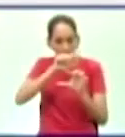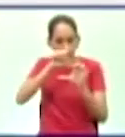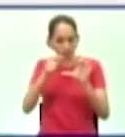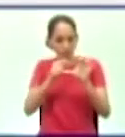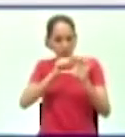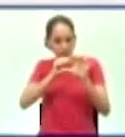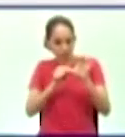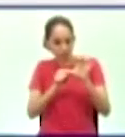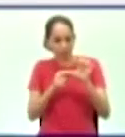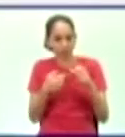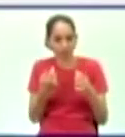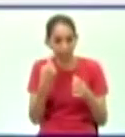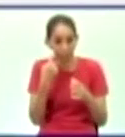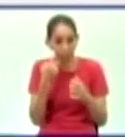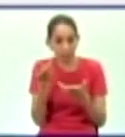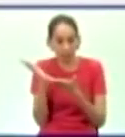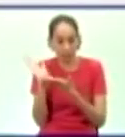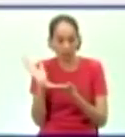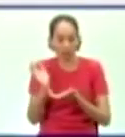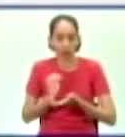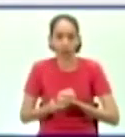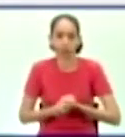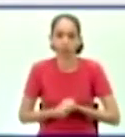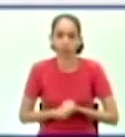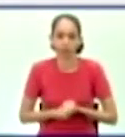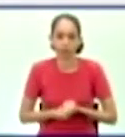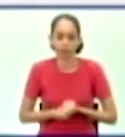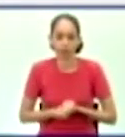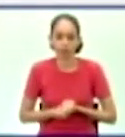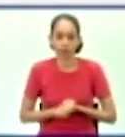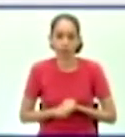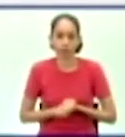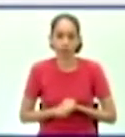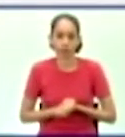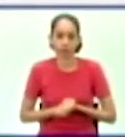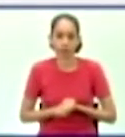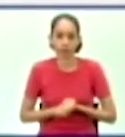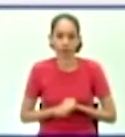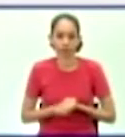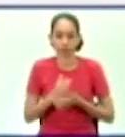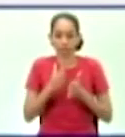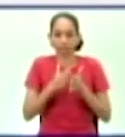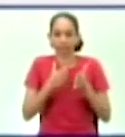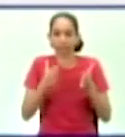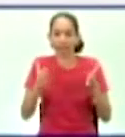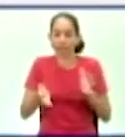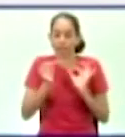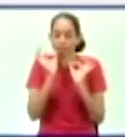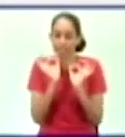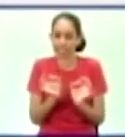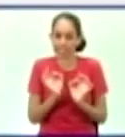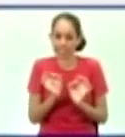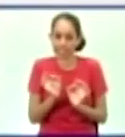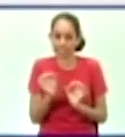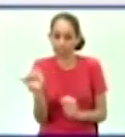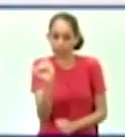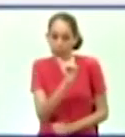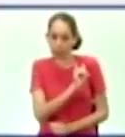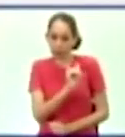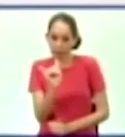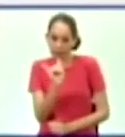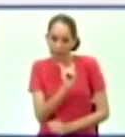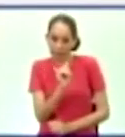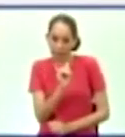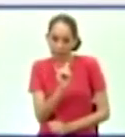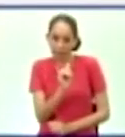ángulo. Bueno, pues la amplitud del ángulo, ¿te acuerdas? La amplitud del ángulo central siempre va a ser igual a la amplitud